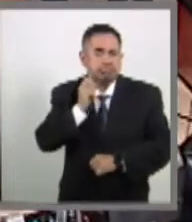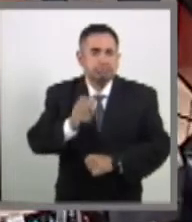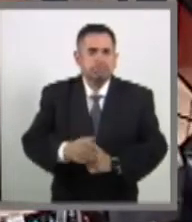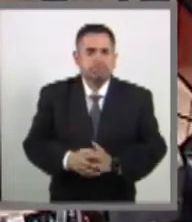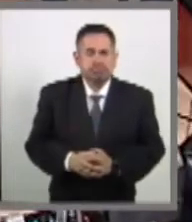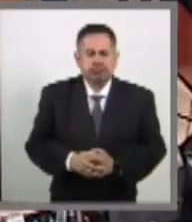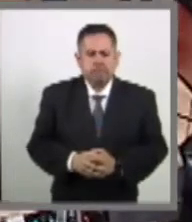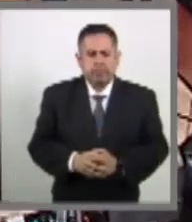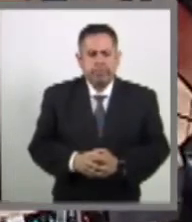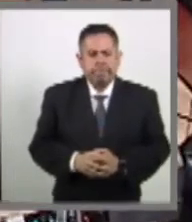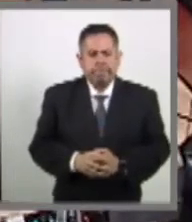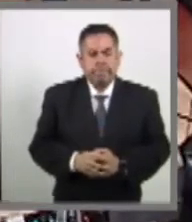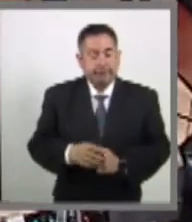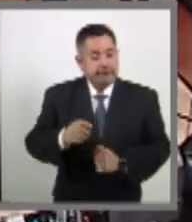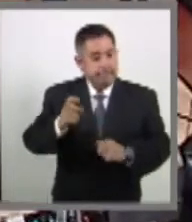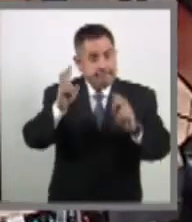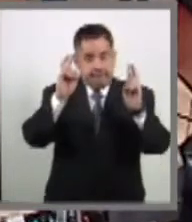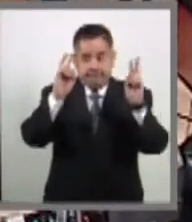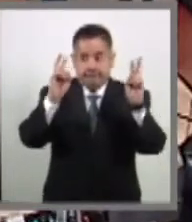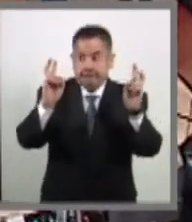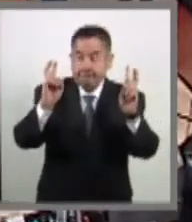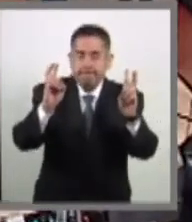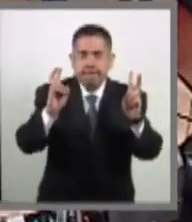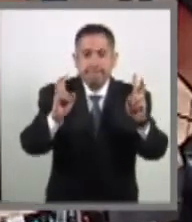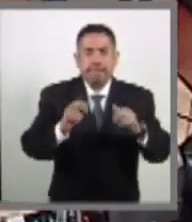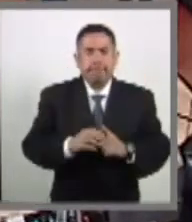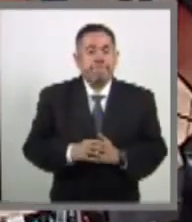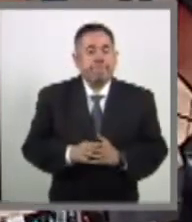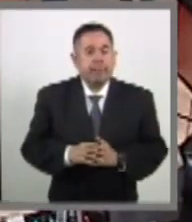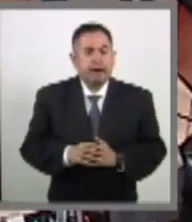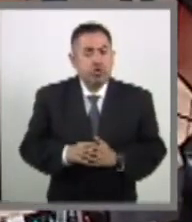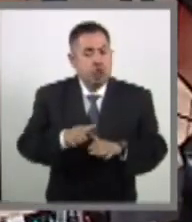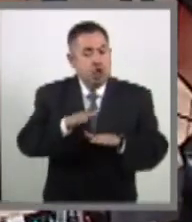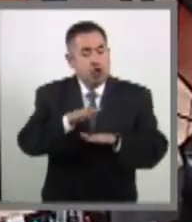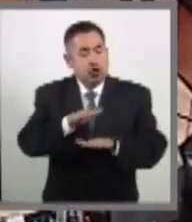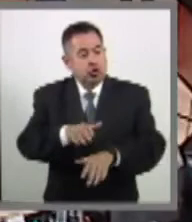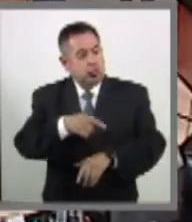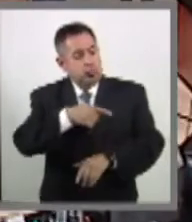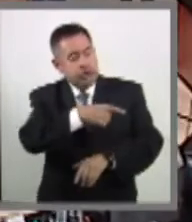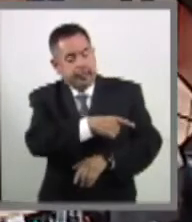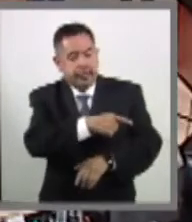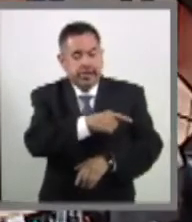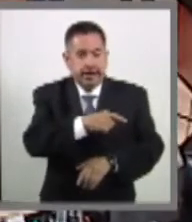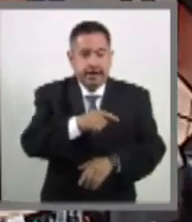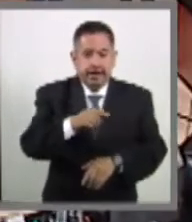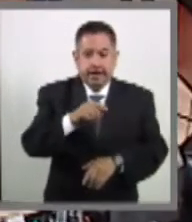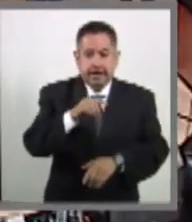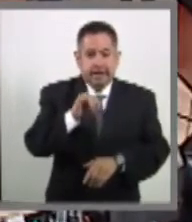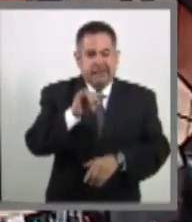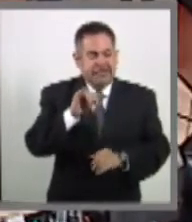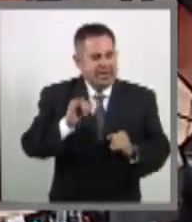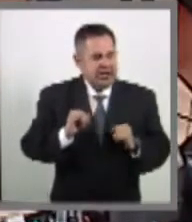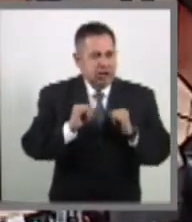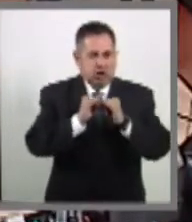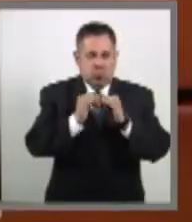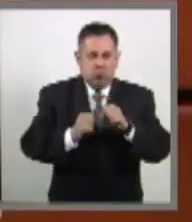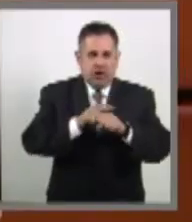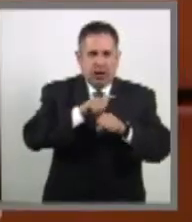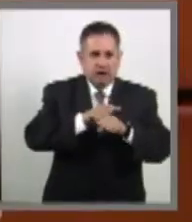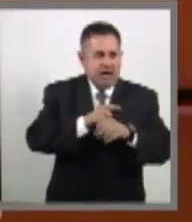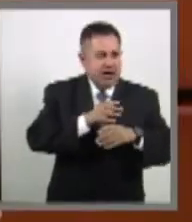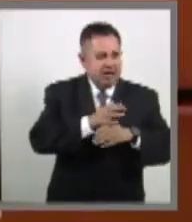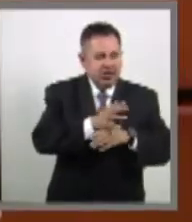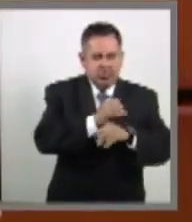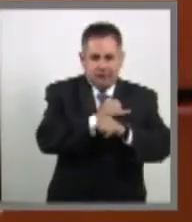el tema de la presidente del Instituto Nacional de Acceso a